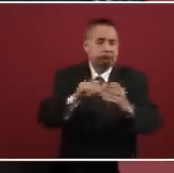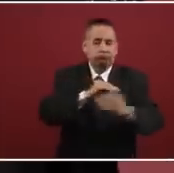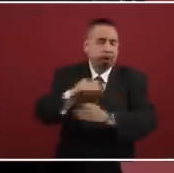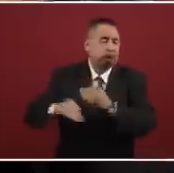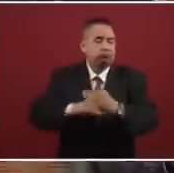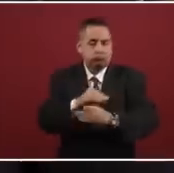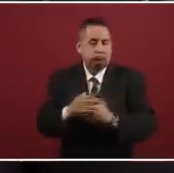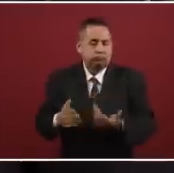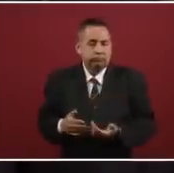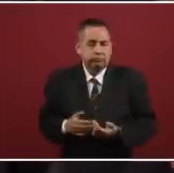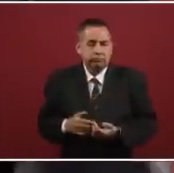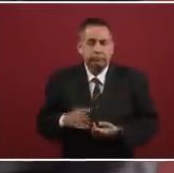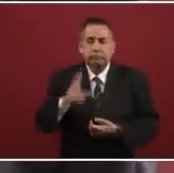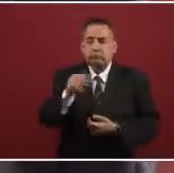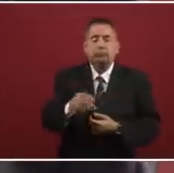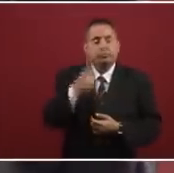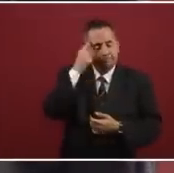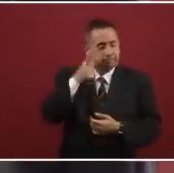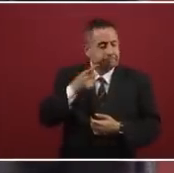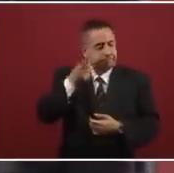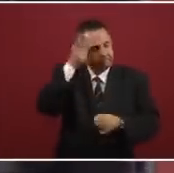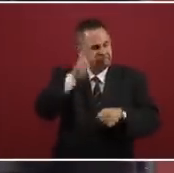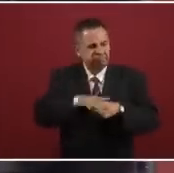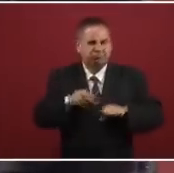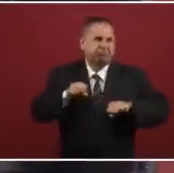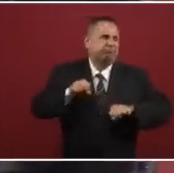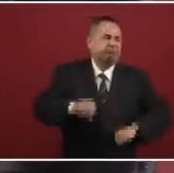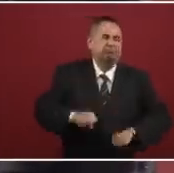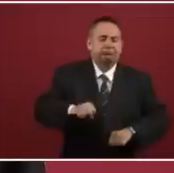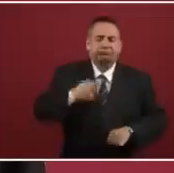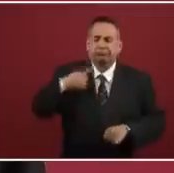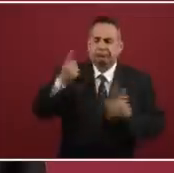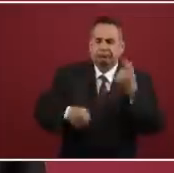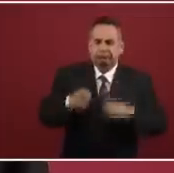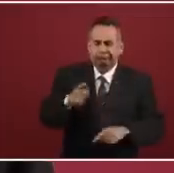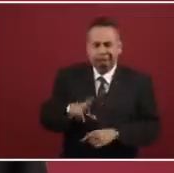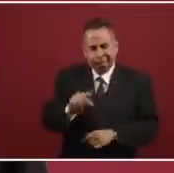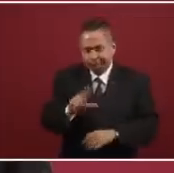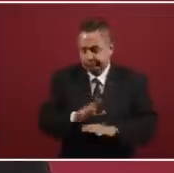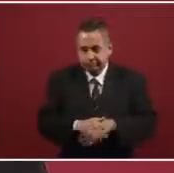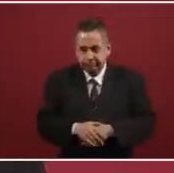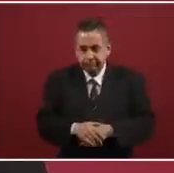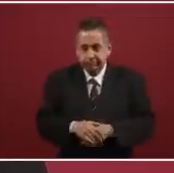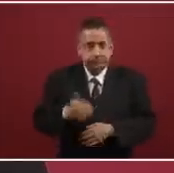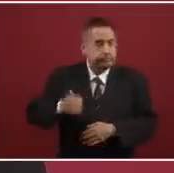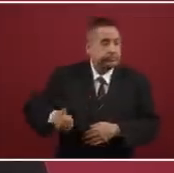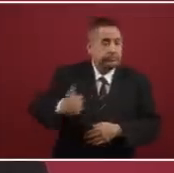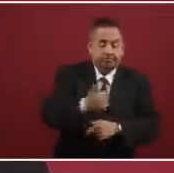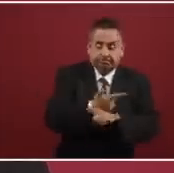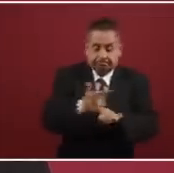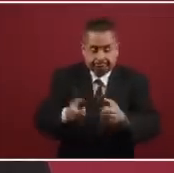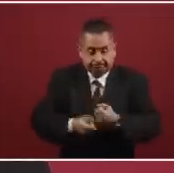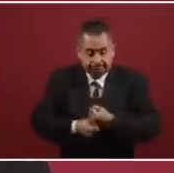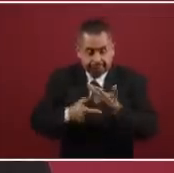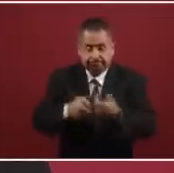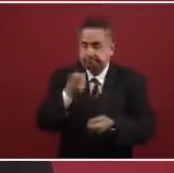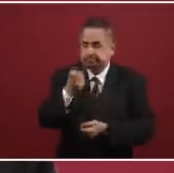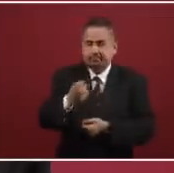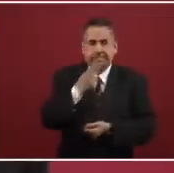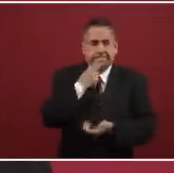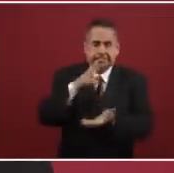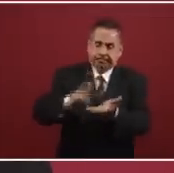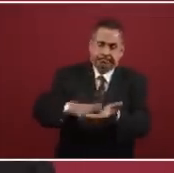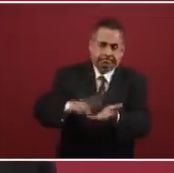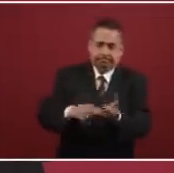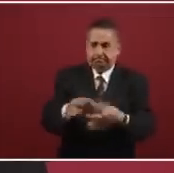para establecer una dictadura. Las libertades son sagradas y esto